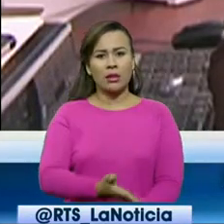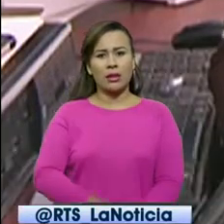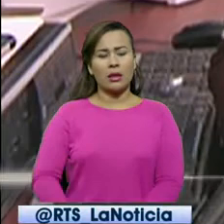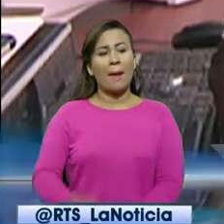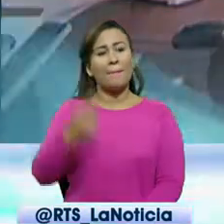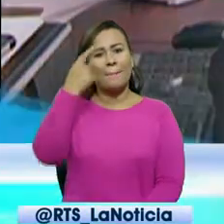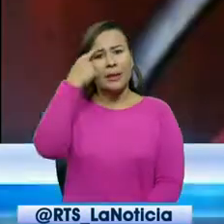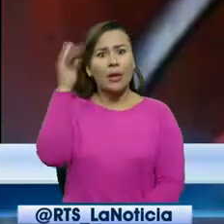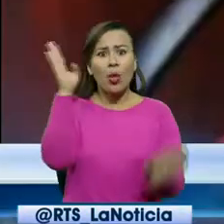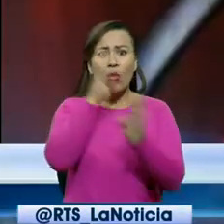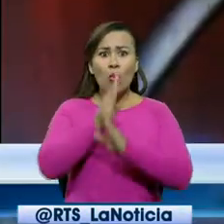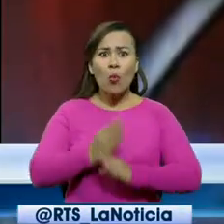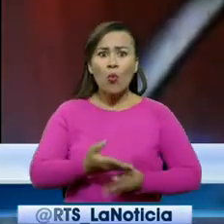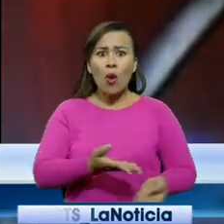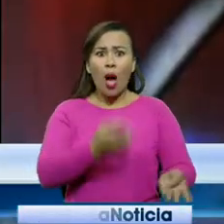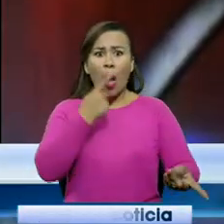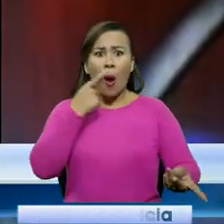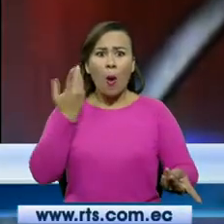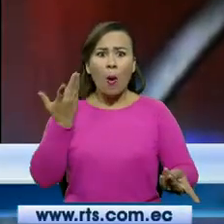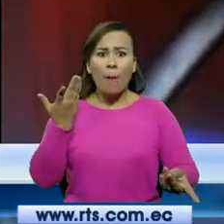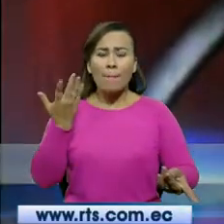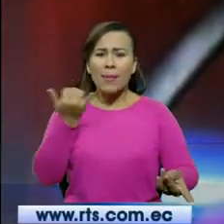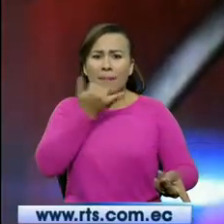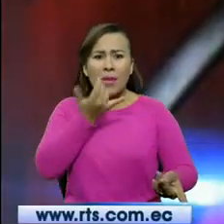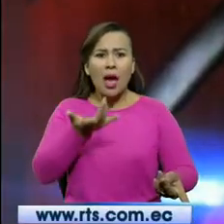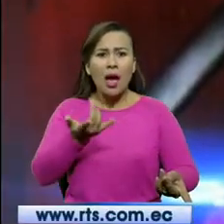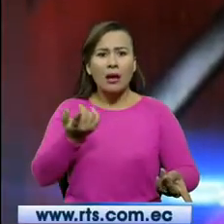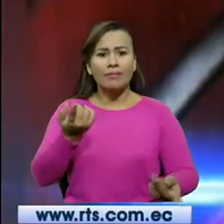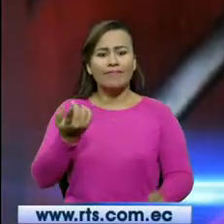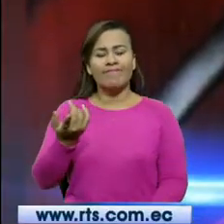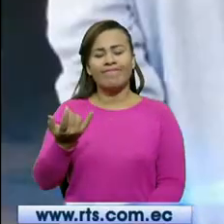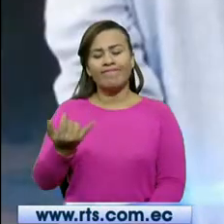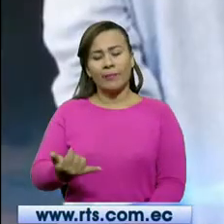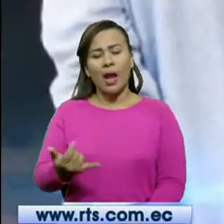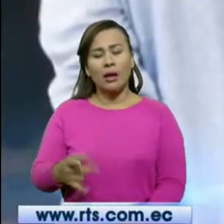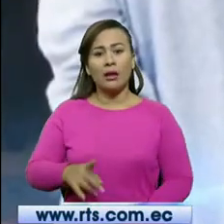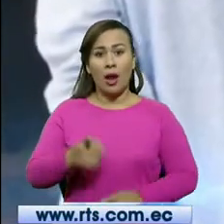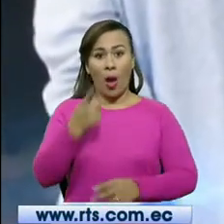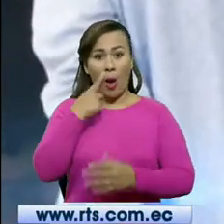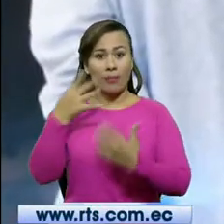iba a realizar estos actos de naturaleza sexual. El sujeto